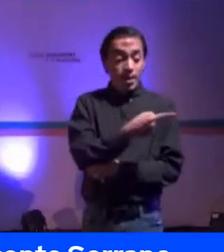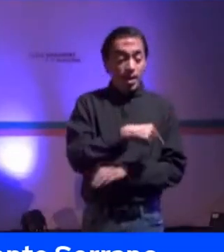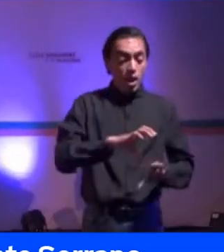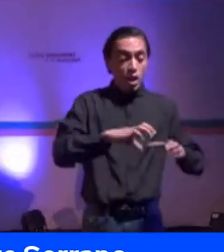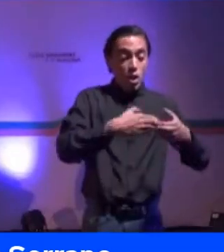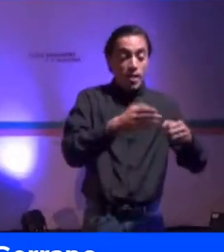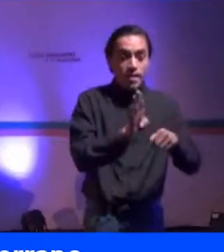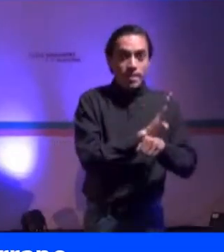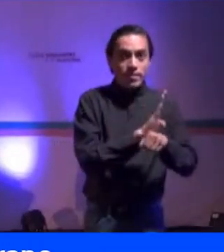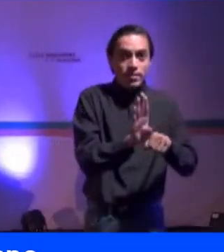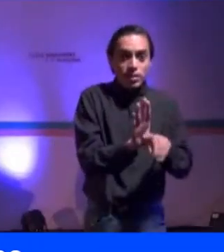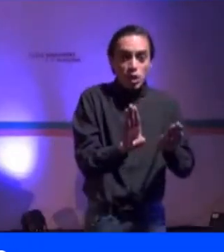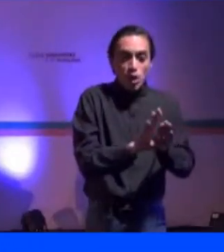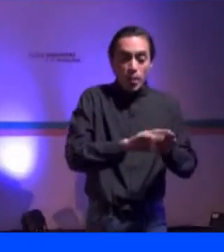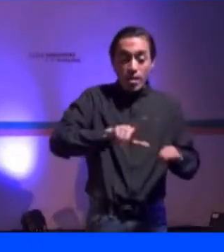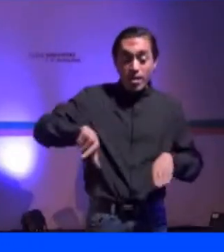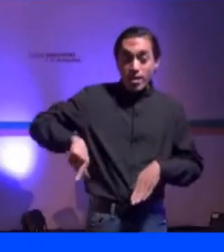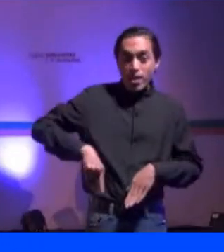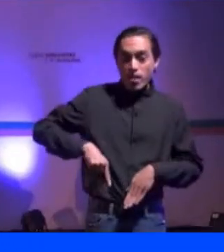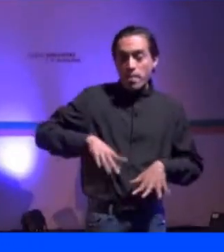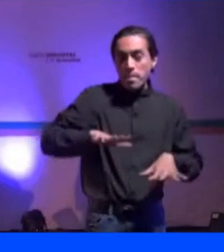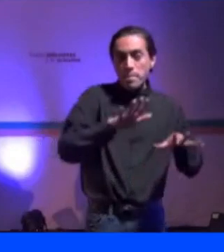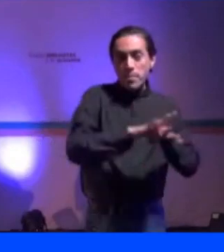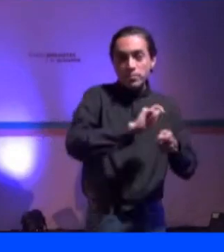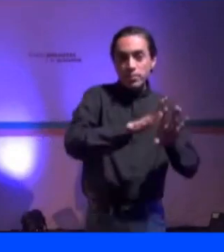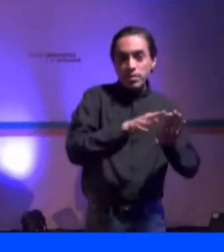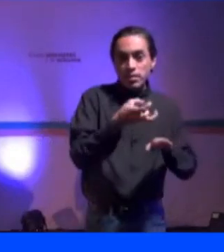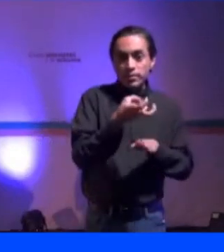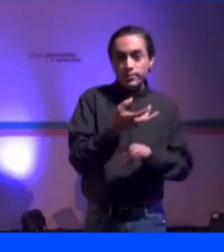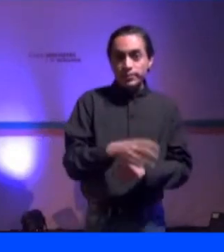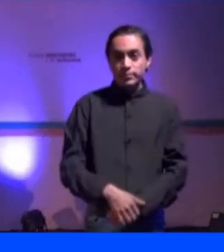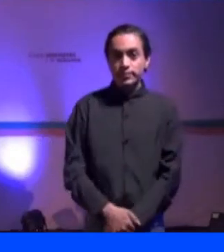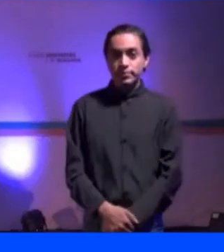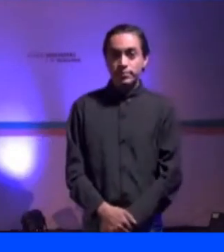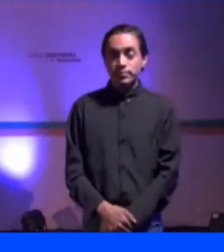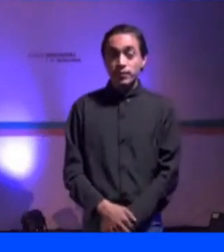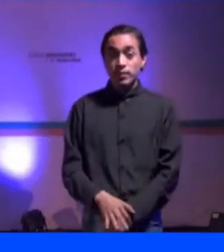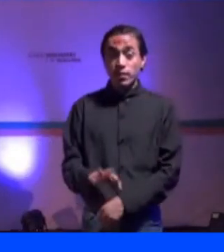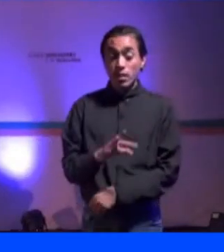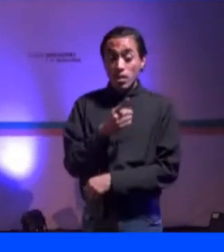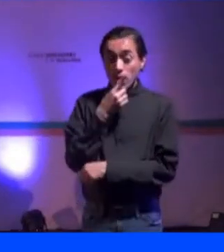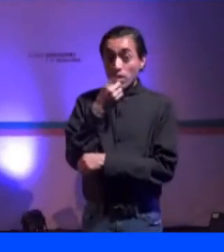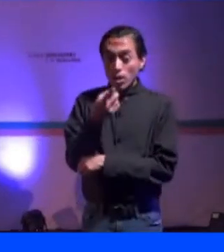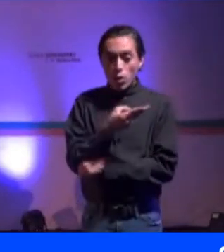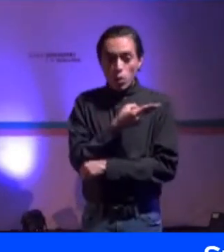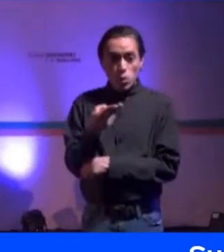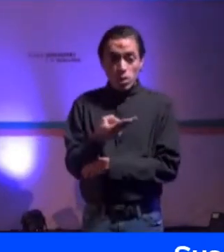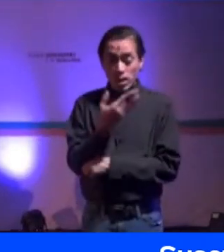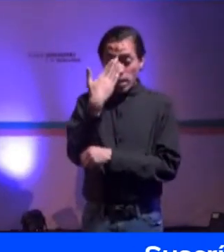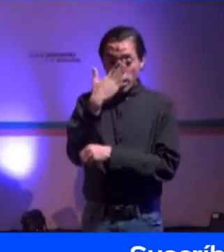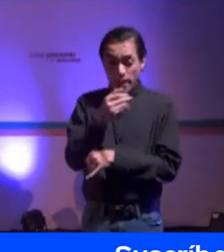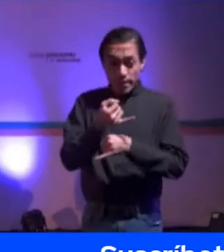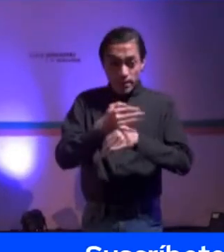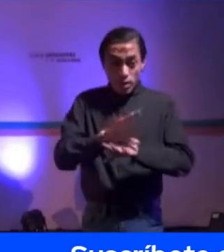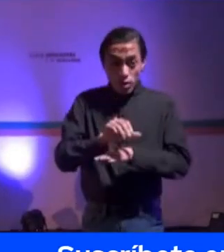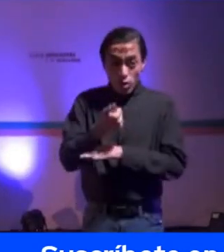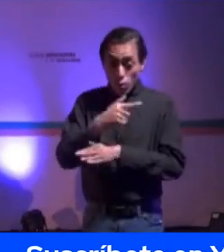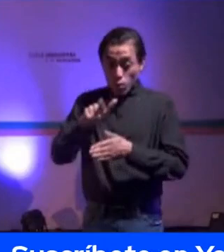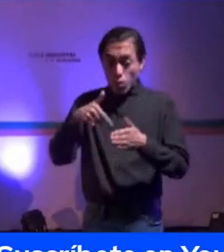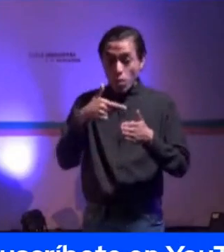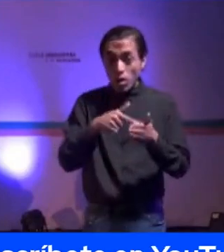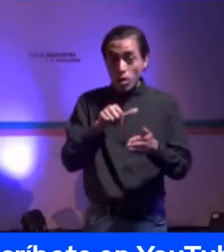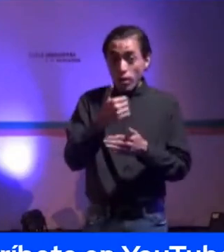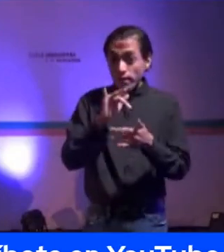de la transformación. Si no se los cuenta uno, ustedes ya se informaron de esto del otro lado. Sé que, por